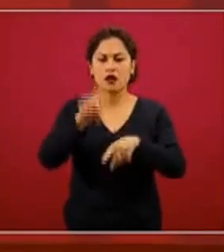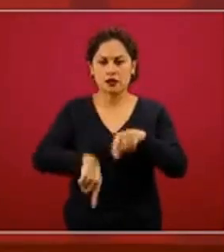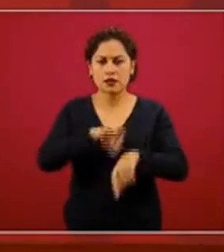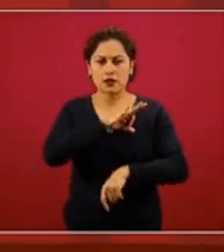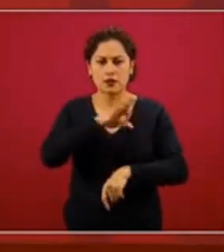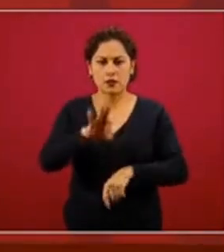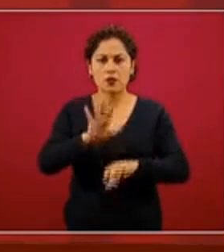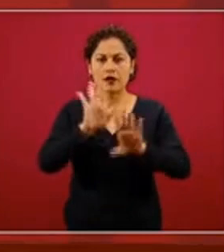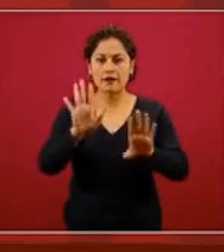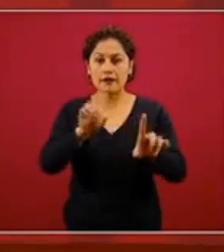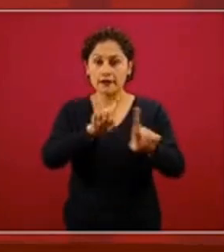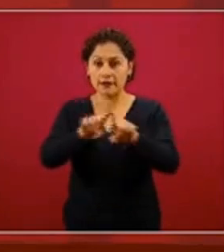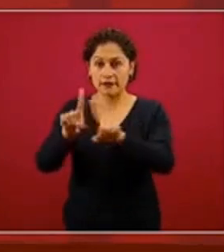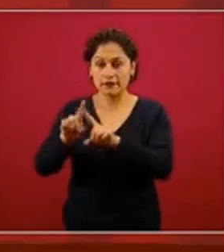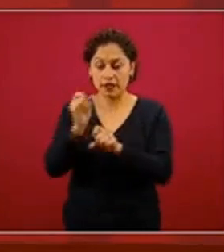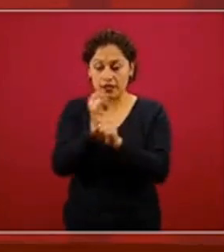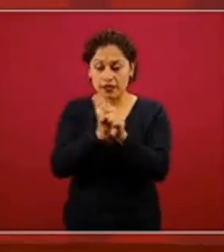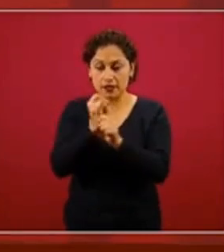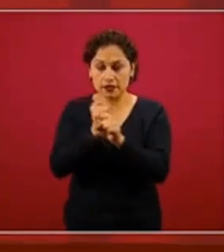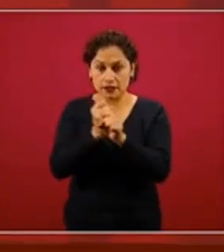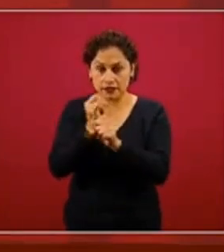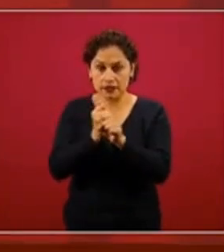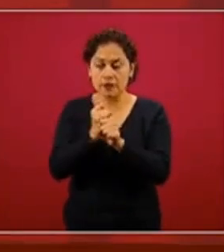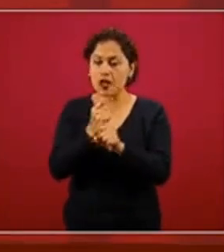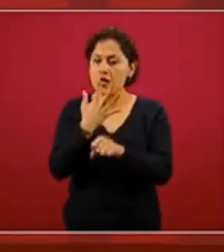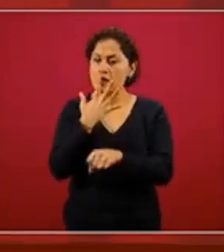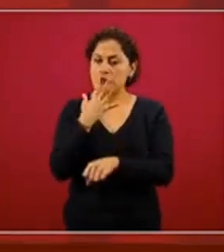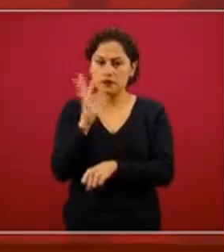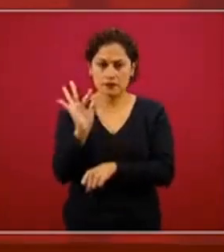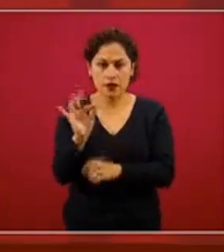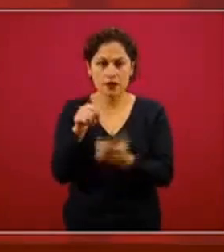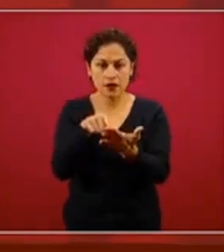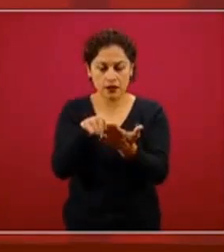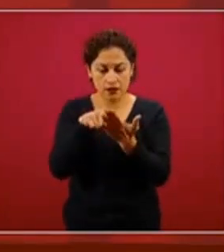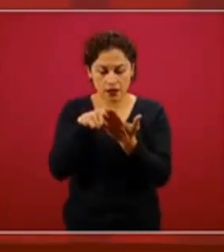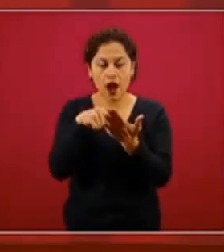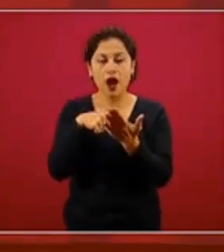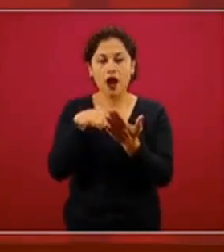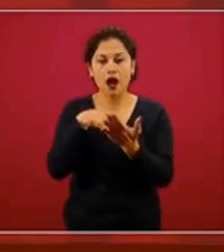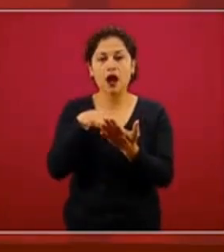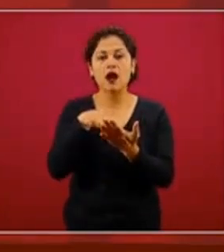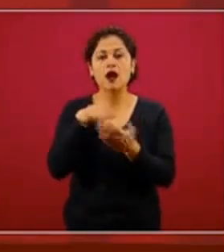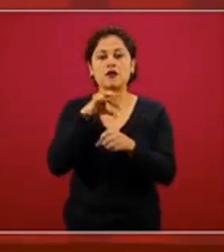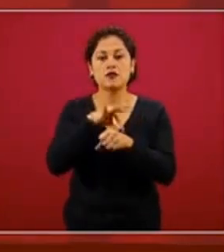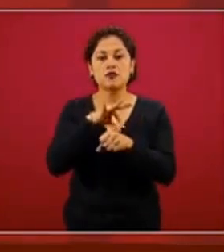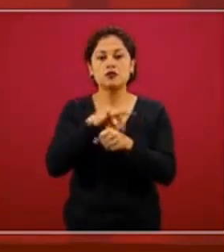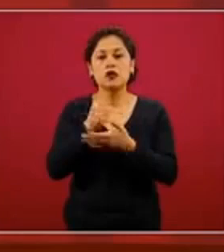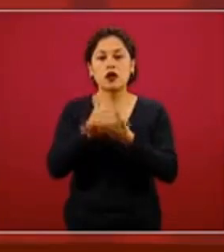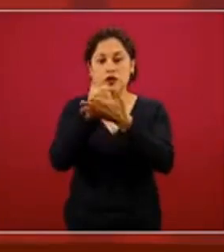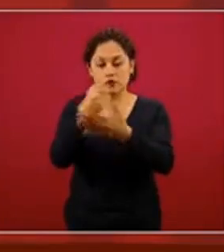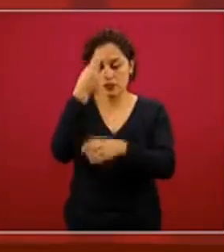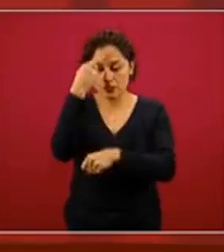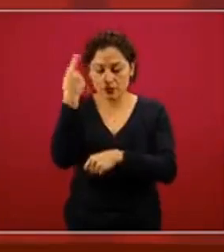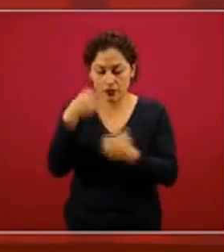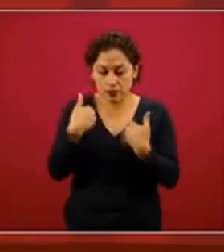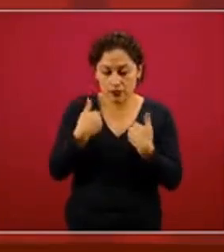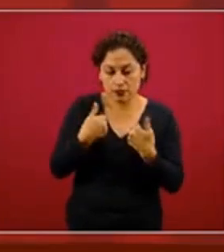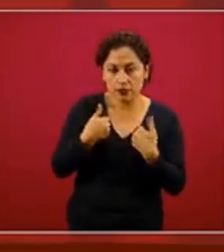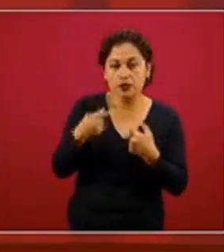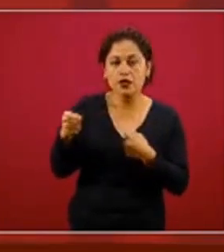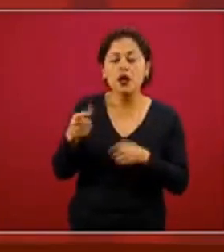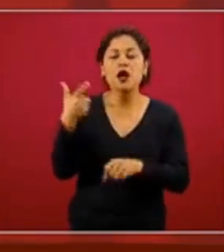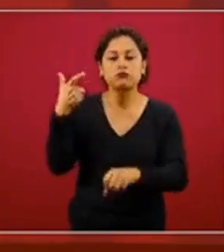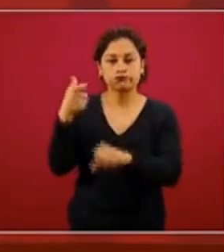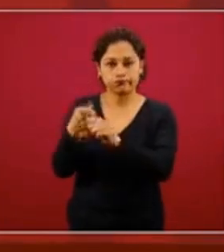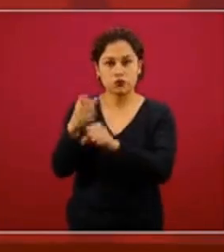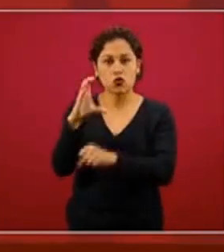que nos orientan, no son nada diagnósticos, nos orientan, y entonces cuando se usa es cortisona, pero no en dosis grandes, porque las